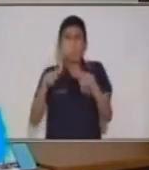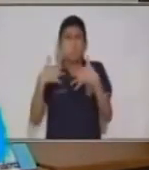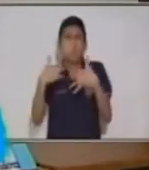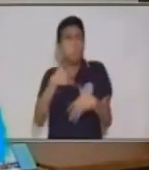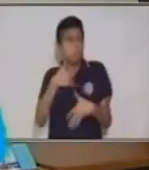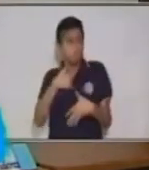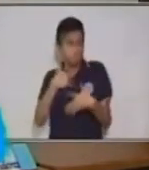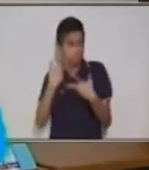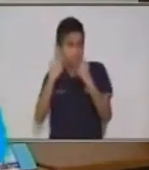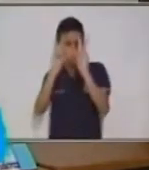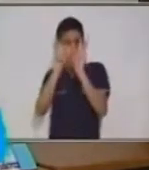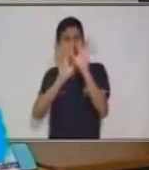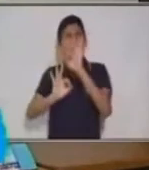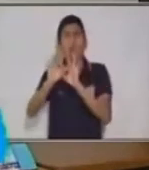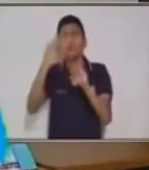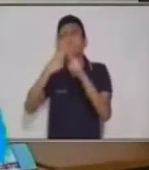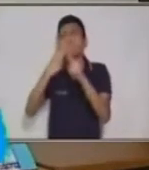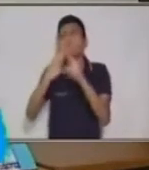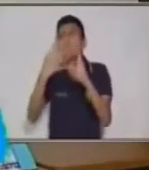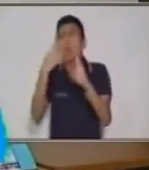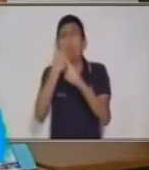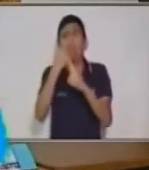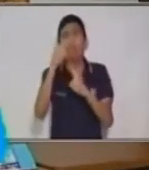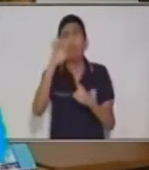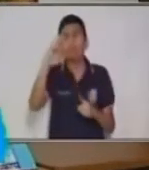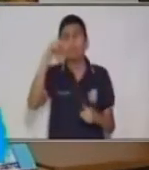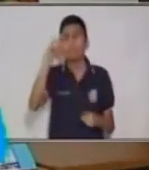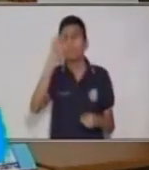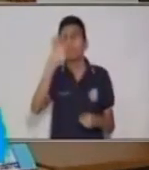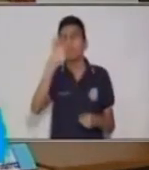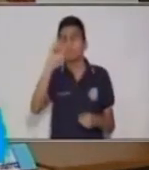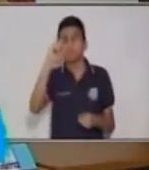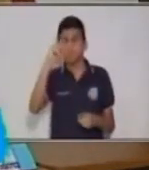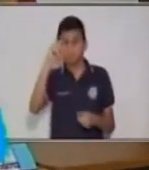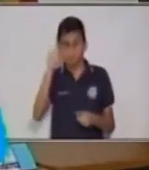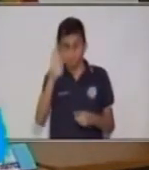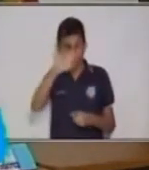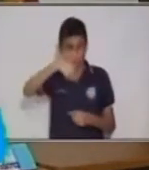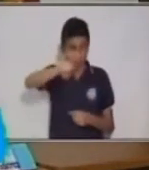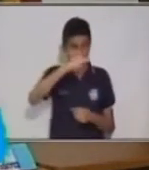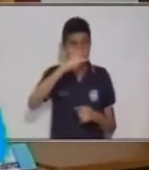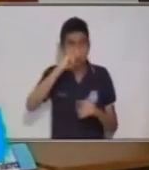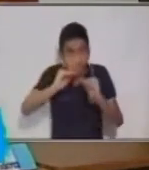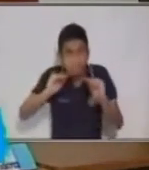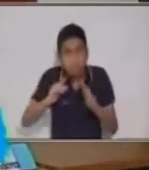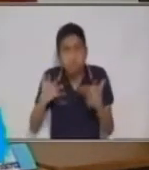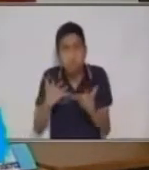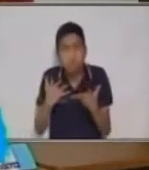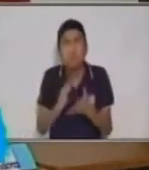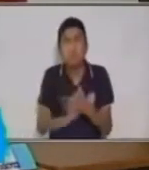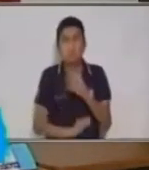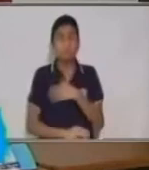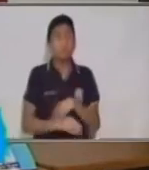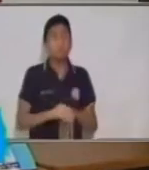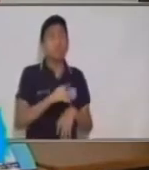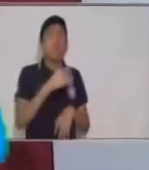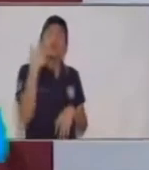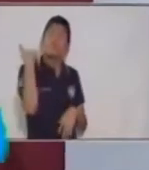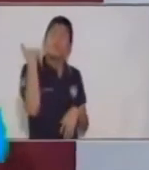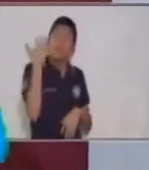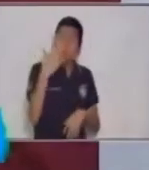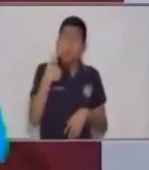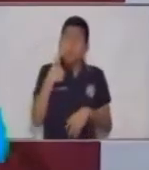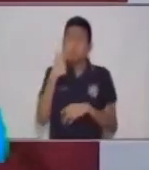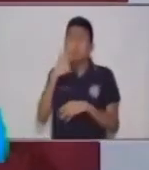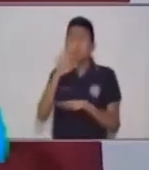a calificar o qué calificaron en esa encuesta que hicieron a esos niños? Ah, pues te cuento, en esa